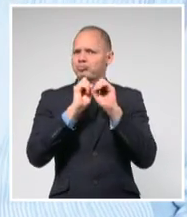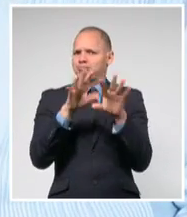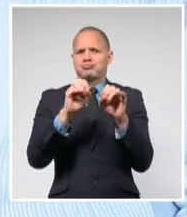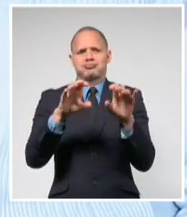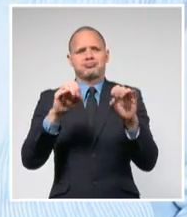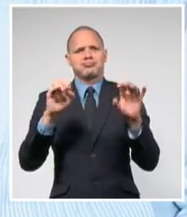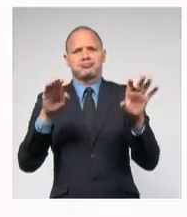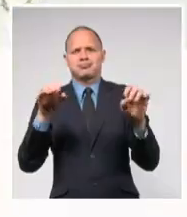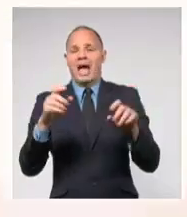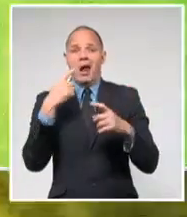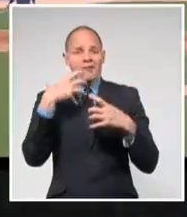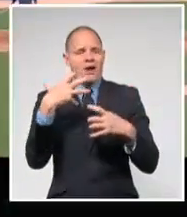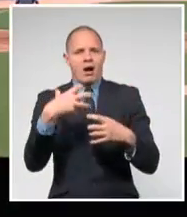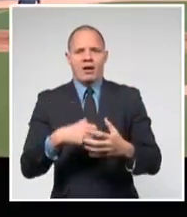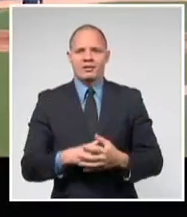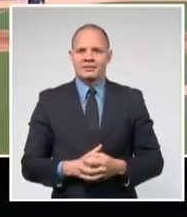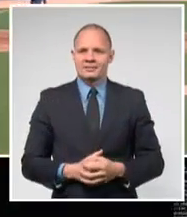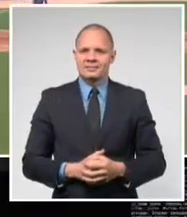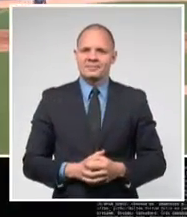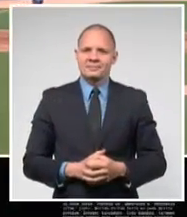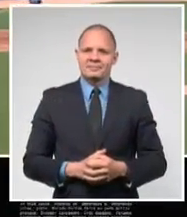amplia repercusión en la prensa.